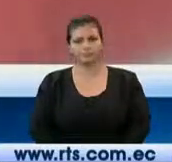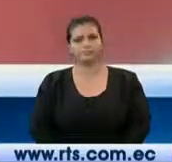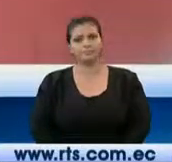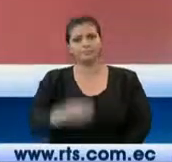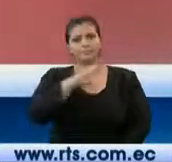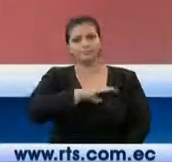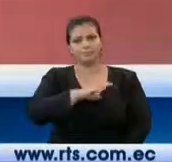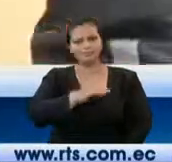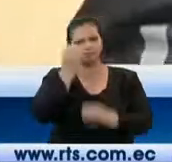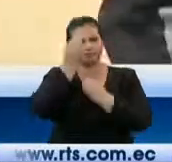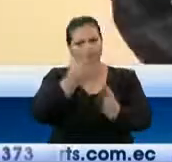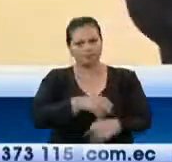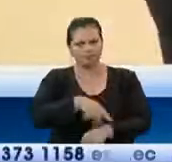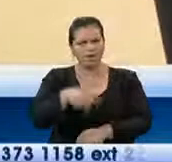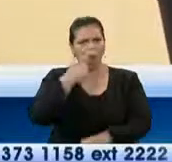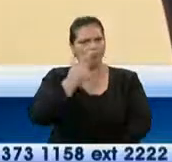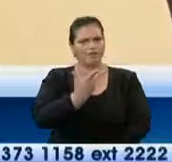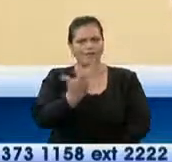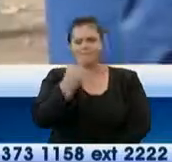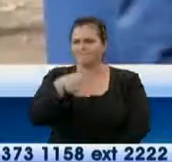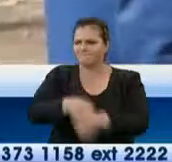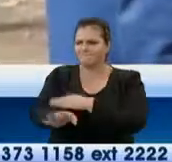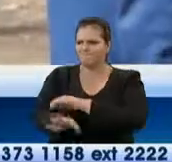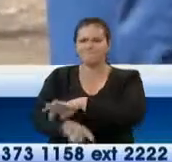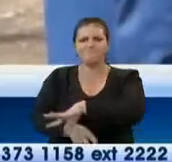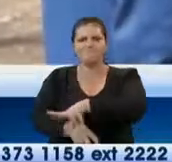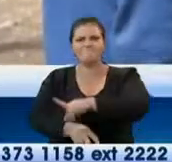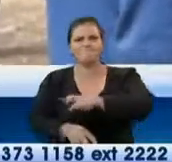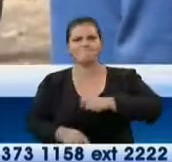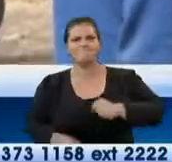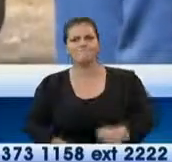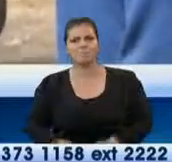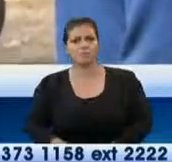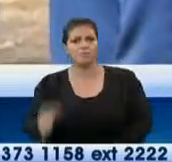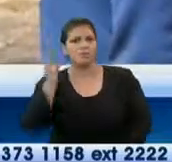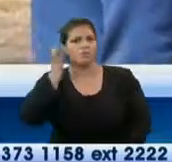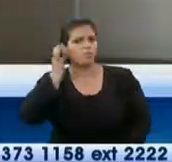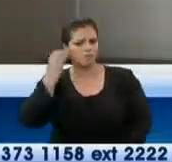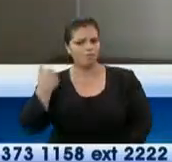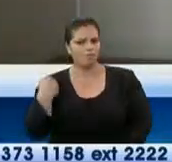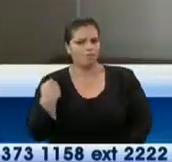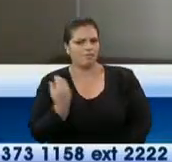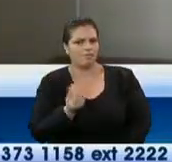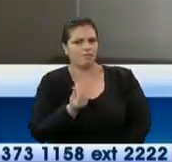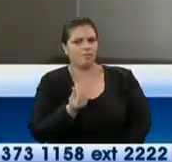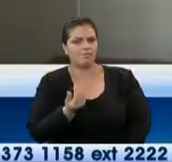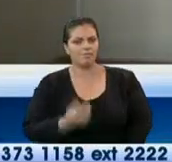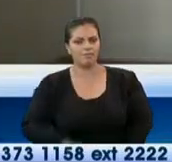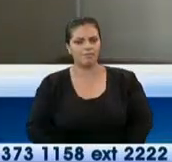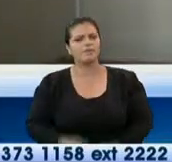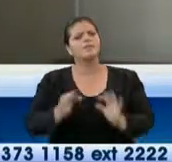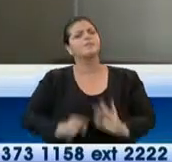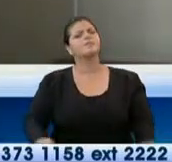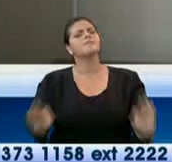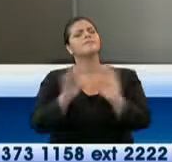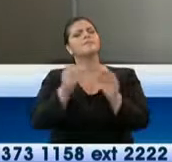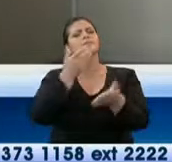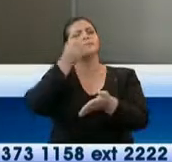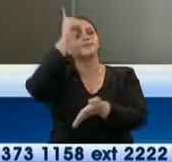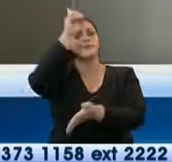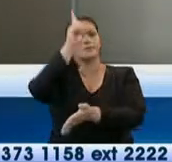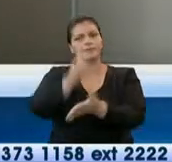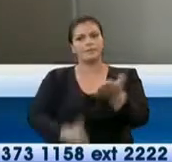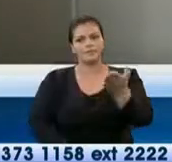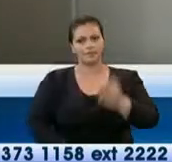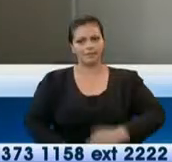con el propósito de asaltar a la propietaria, quien se suponía tenía dinero. Es importante poner la denuncia para que esto no quede impune,